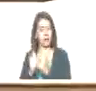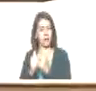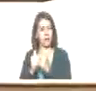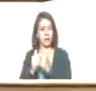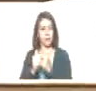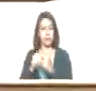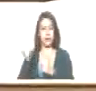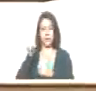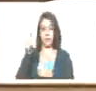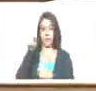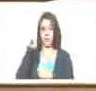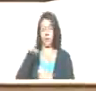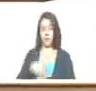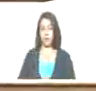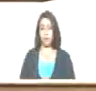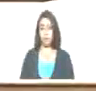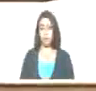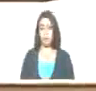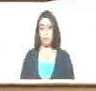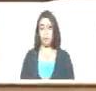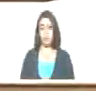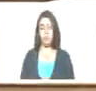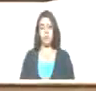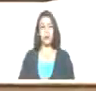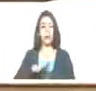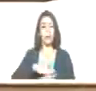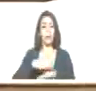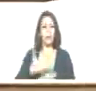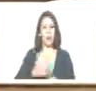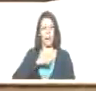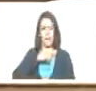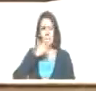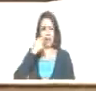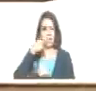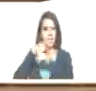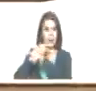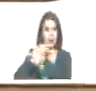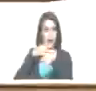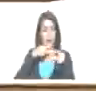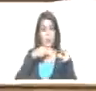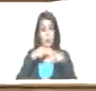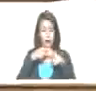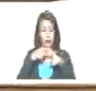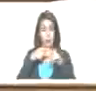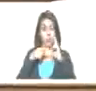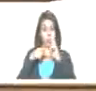Venezuela. Porque vergüenza debería darle al ver ese pueblo